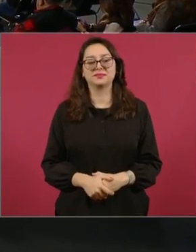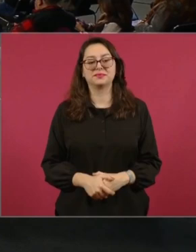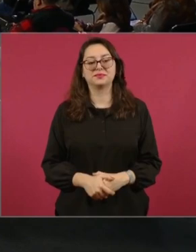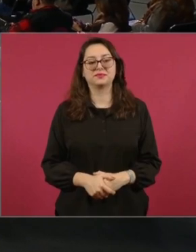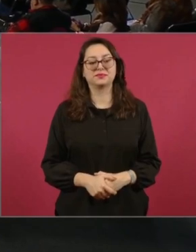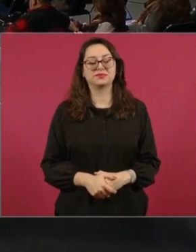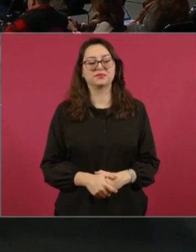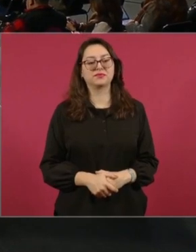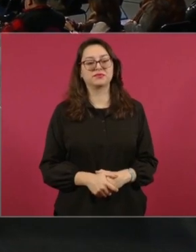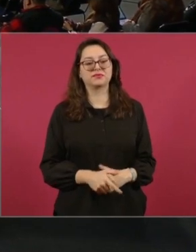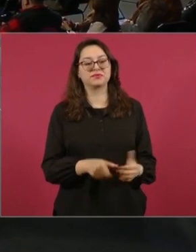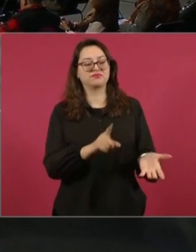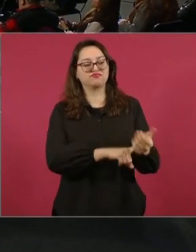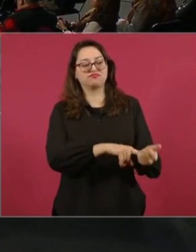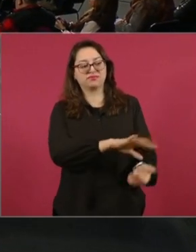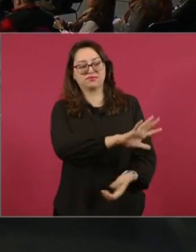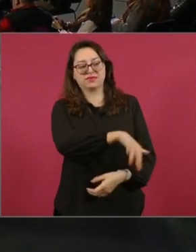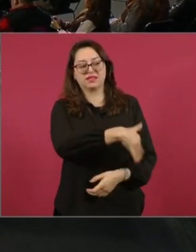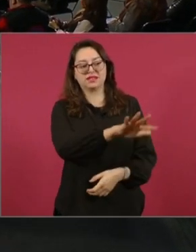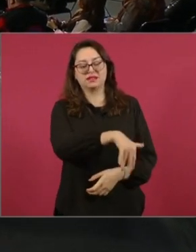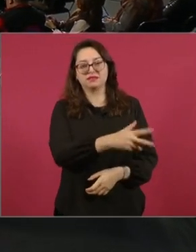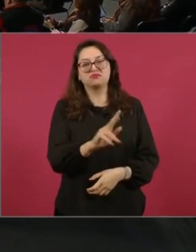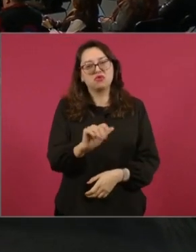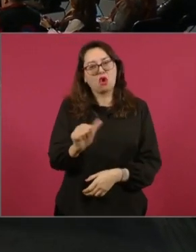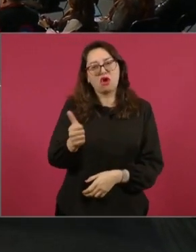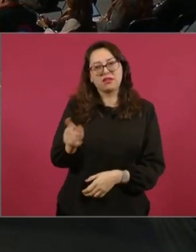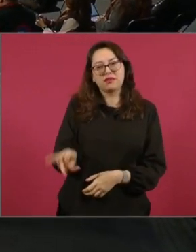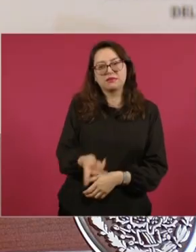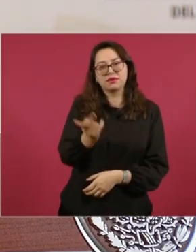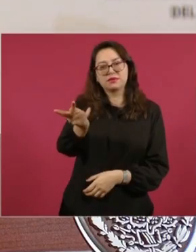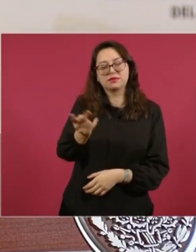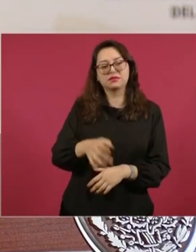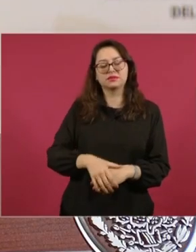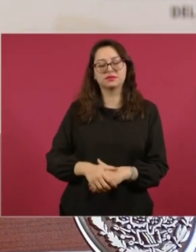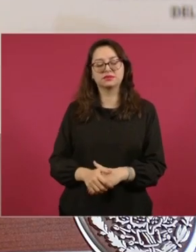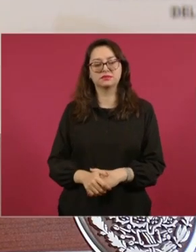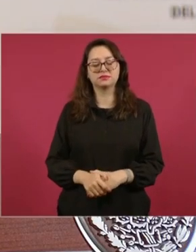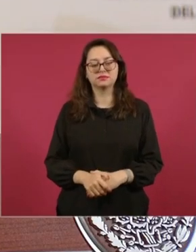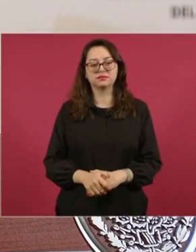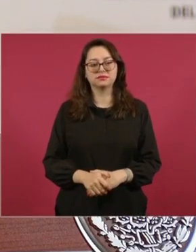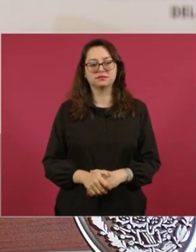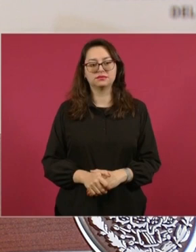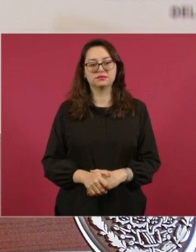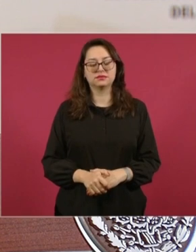Y mientras. Pero para que